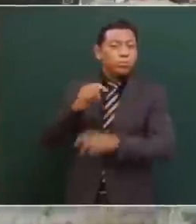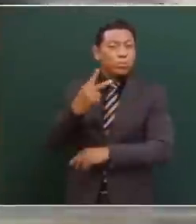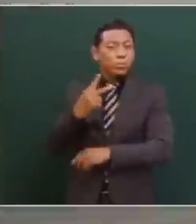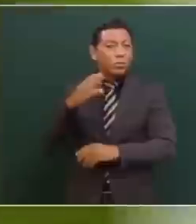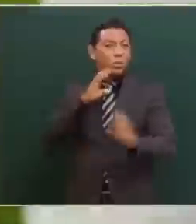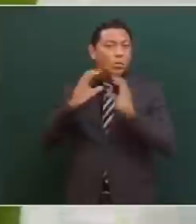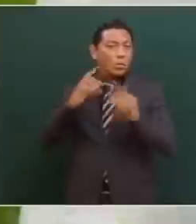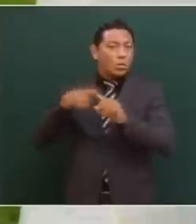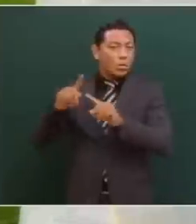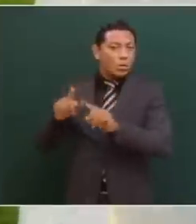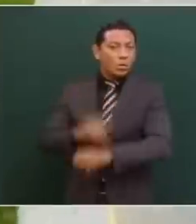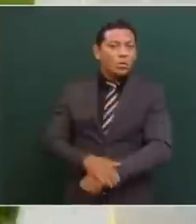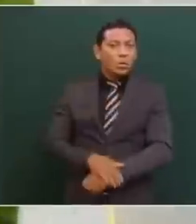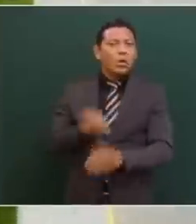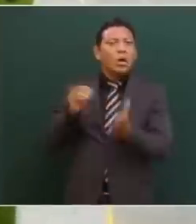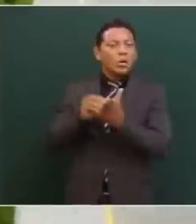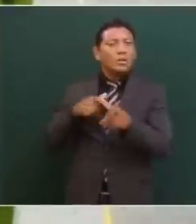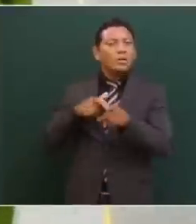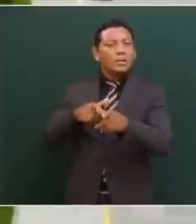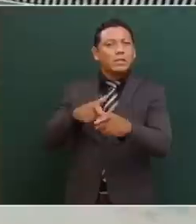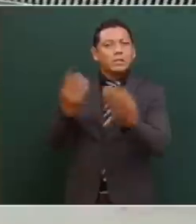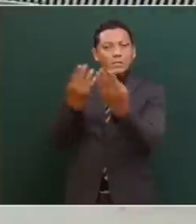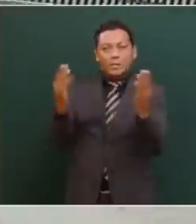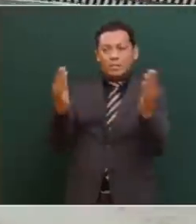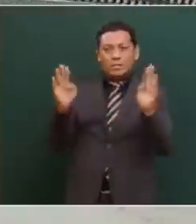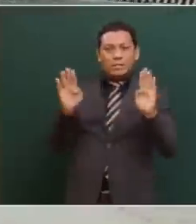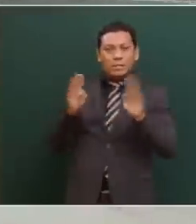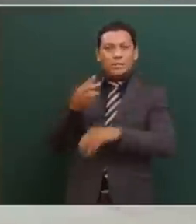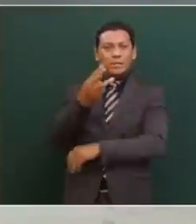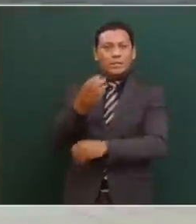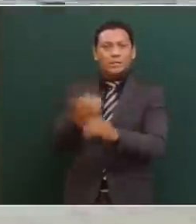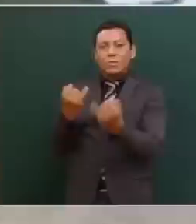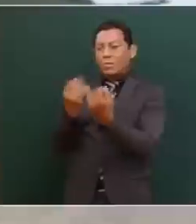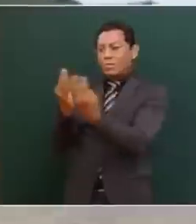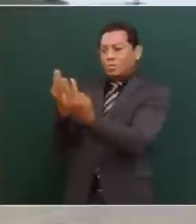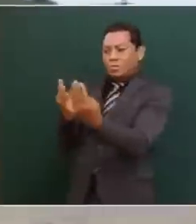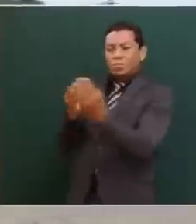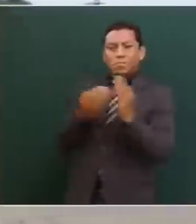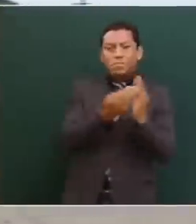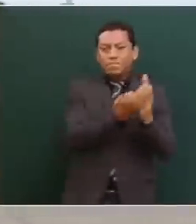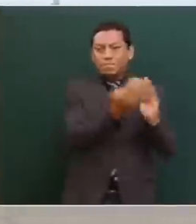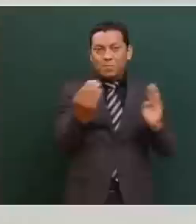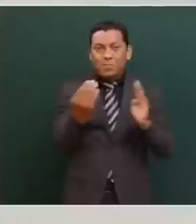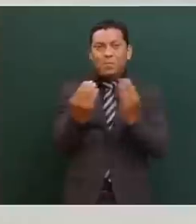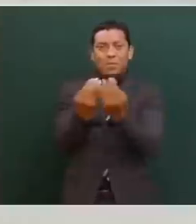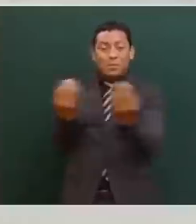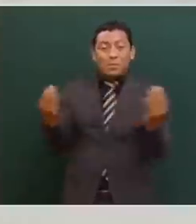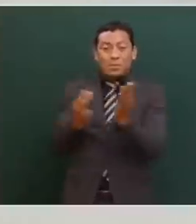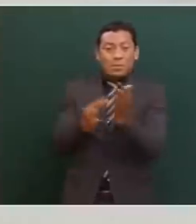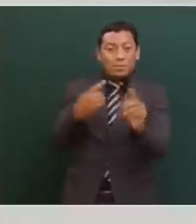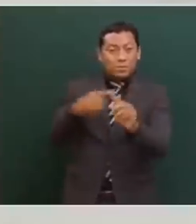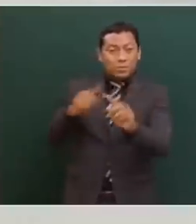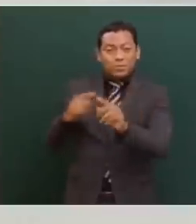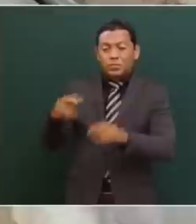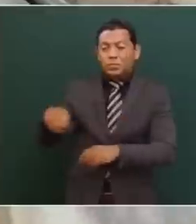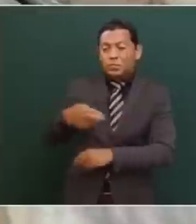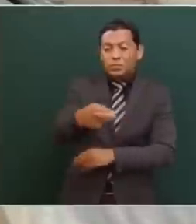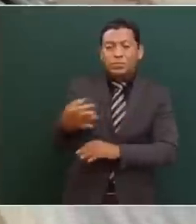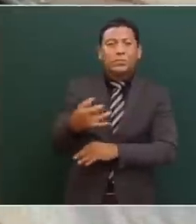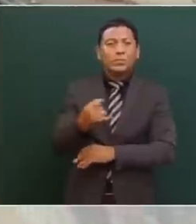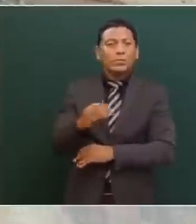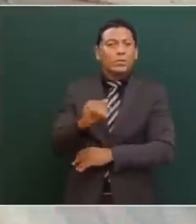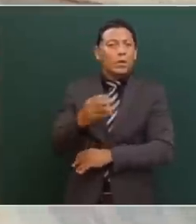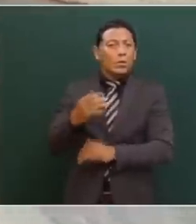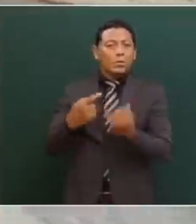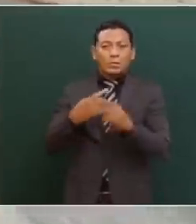telecomunicaciones. Avanzan los tres frentes de las bardas perimetrales, enrejado frontal, enrejado de parrilla de Irving al borde del río Seco y barda